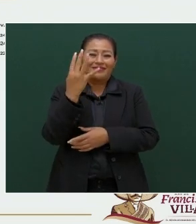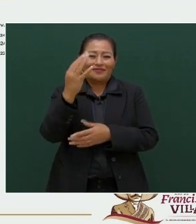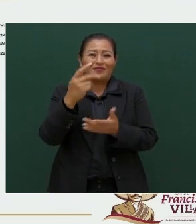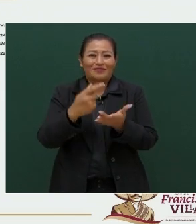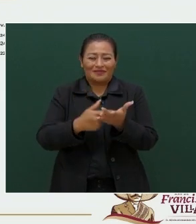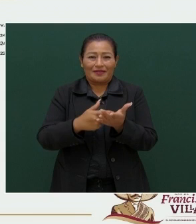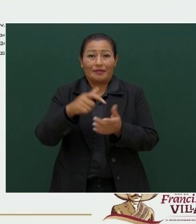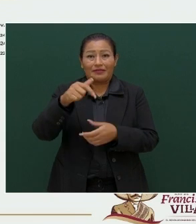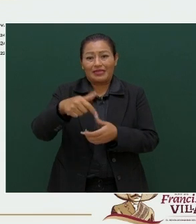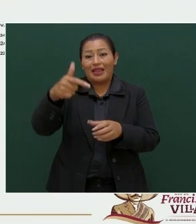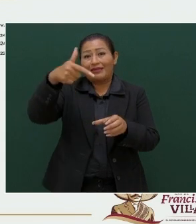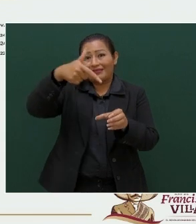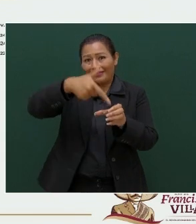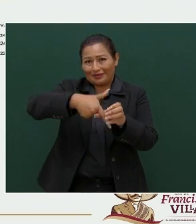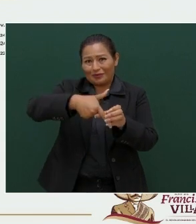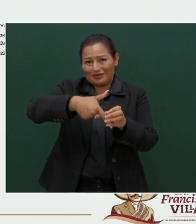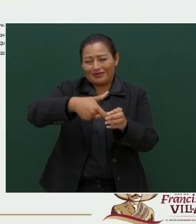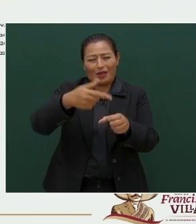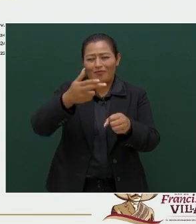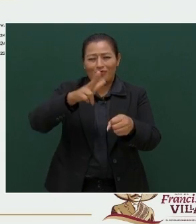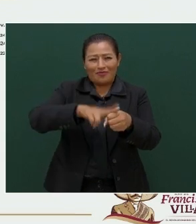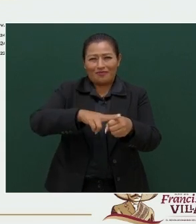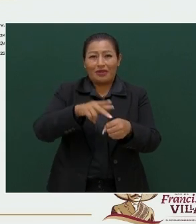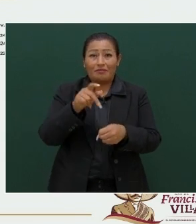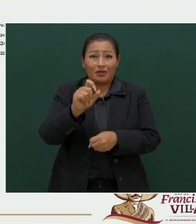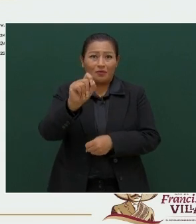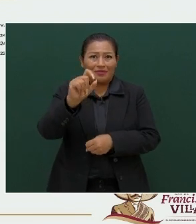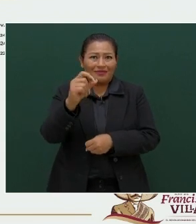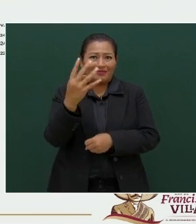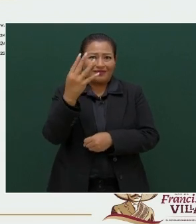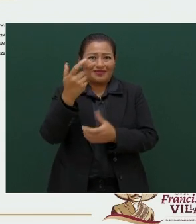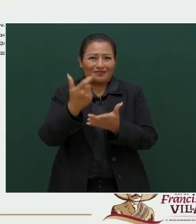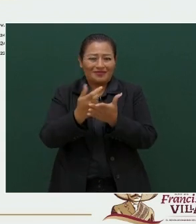$22.54 en el caso de la gasolina regular y